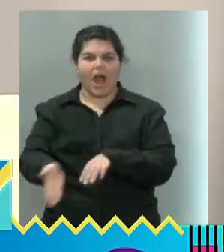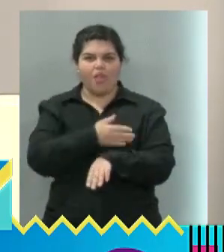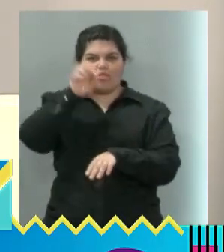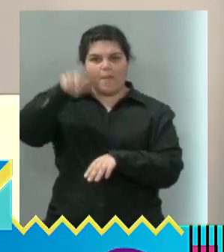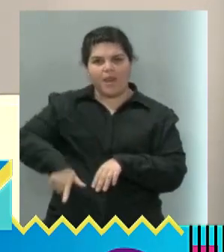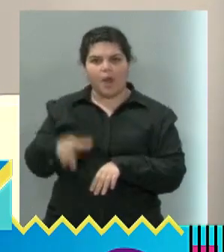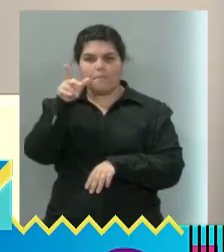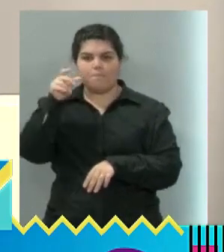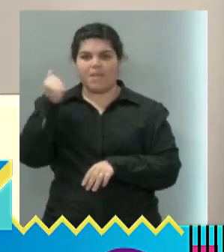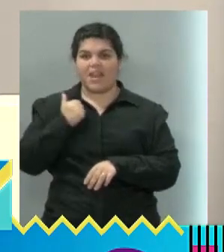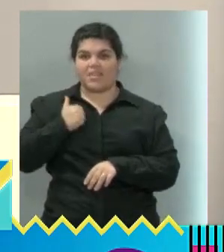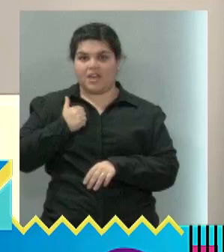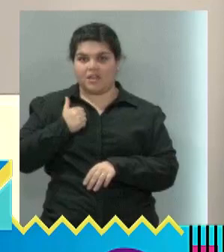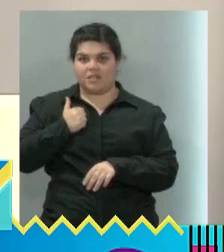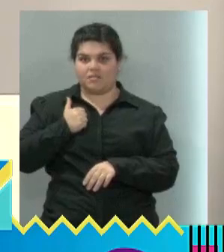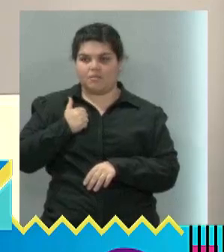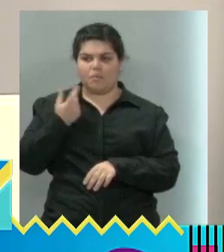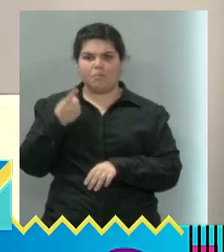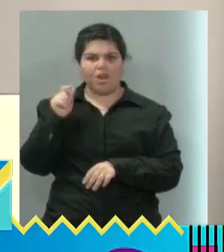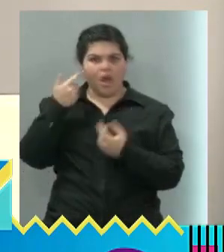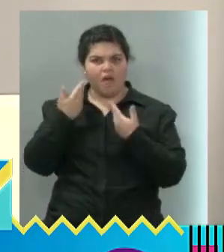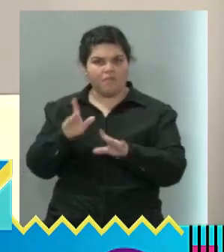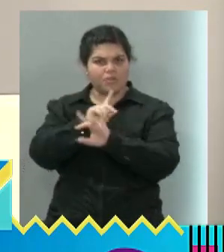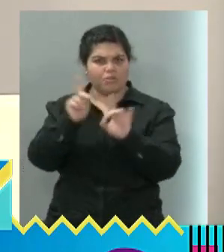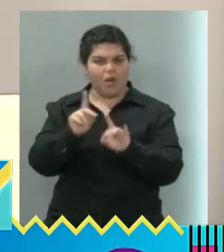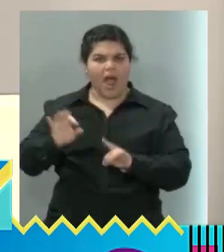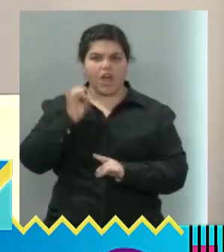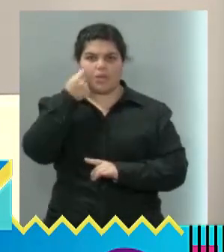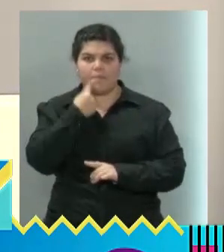no se queda ahí, porque a San Martín nos olvidamos de él cuando en el año 26